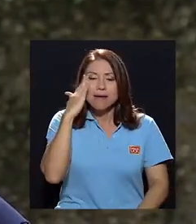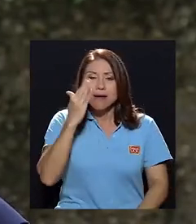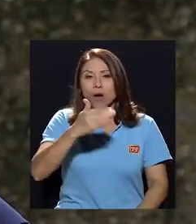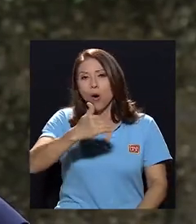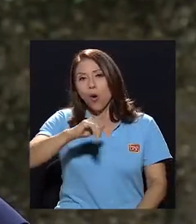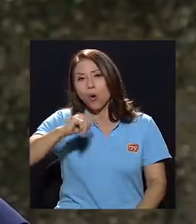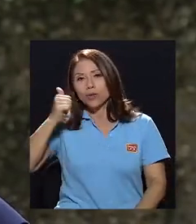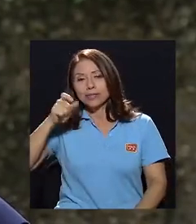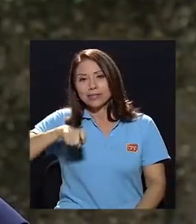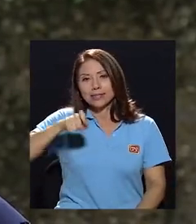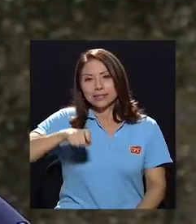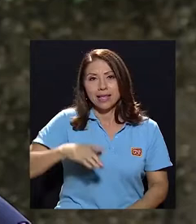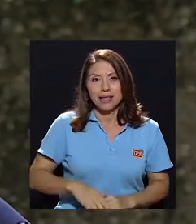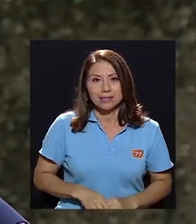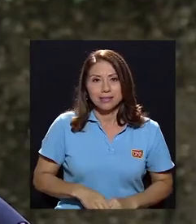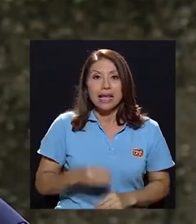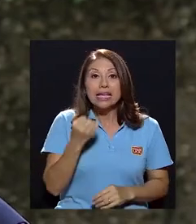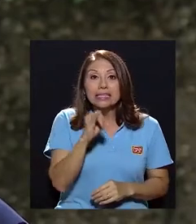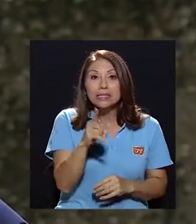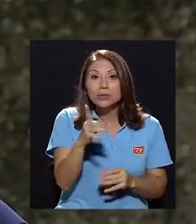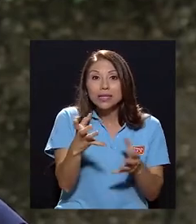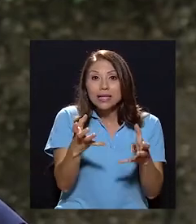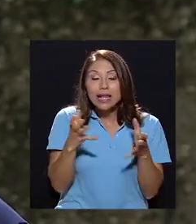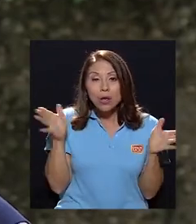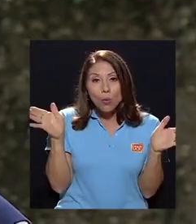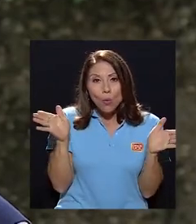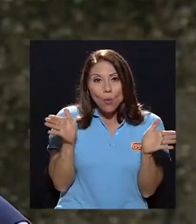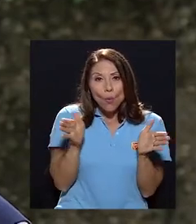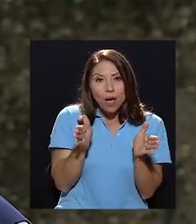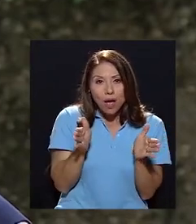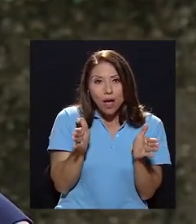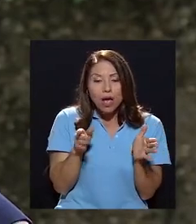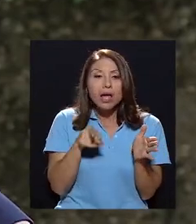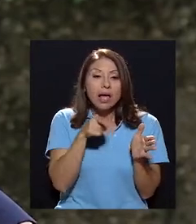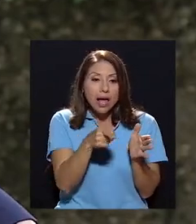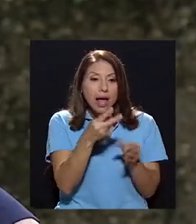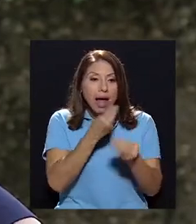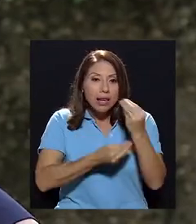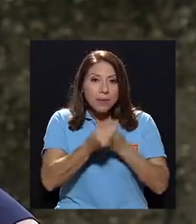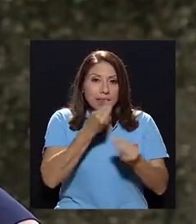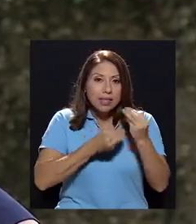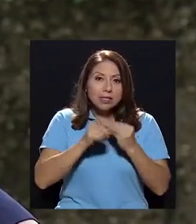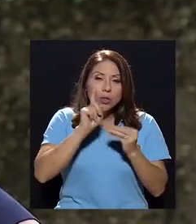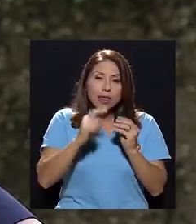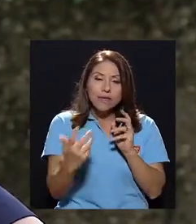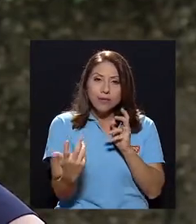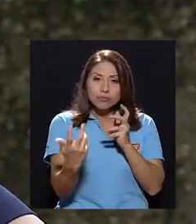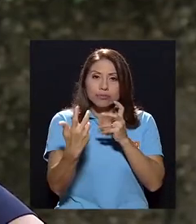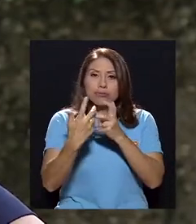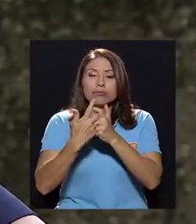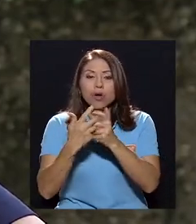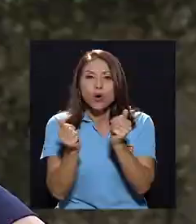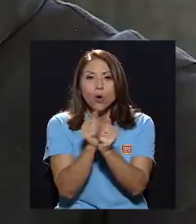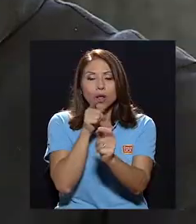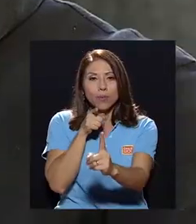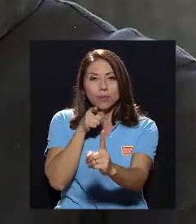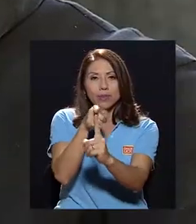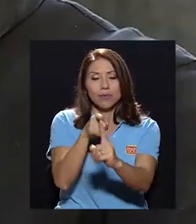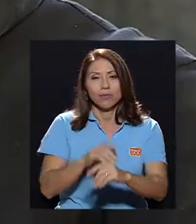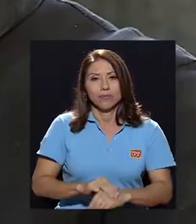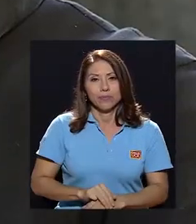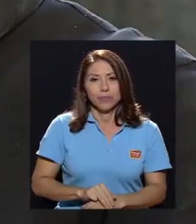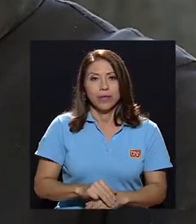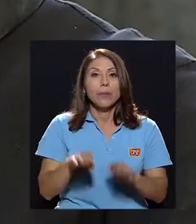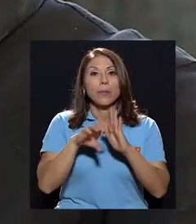necesidades. También, si están haciendo ejercicio para bajar de peso, la alimentación tiene que ir acorde al objetivo que tengan, porque,